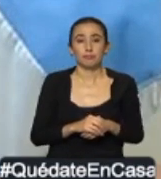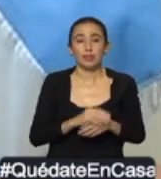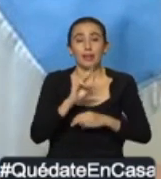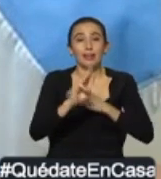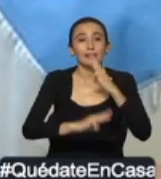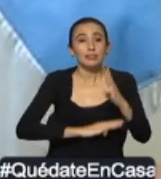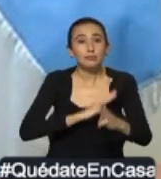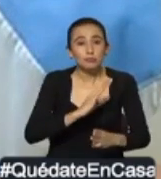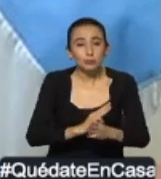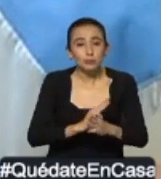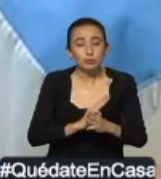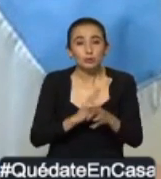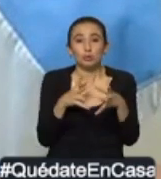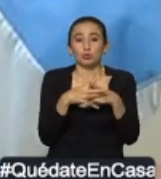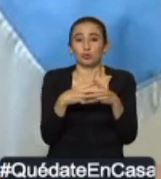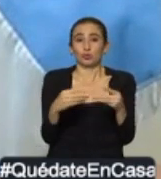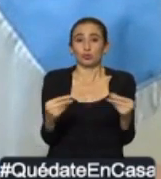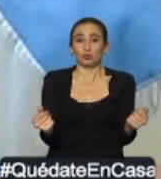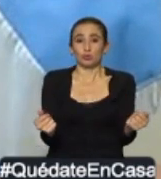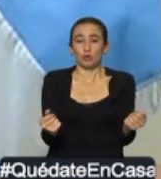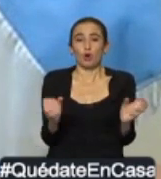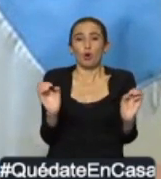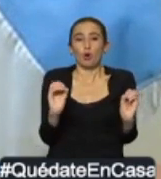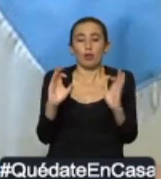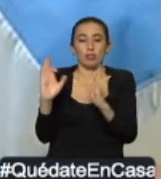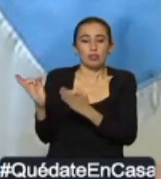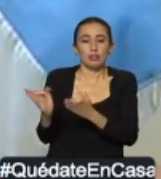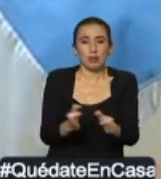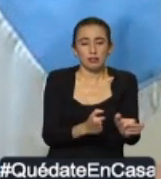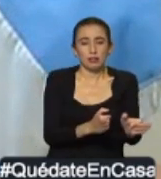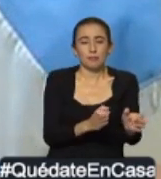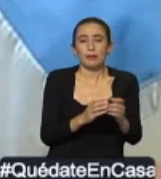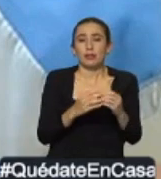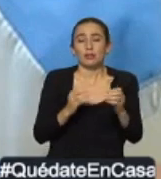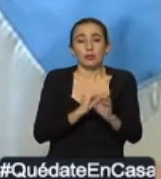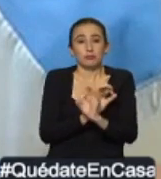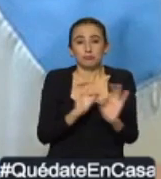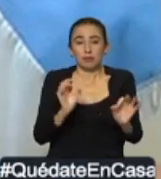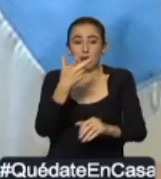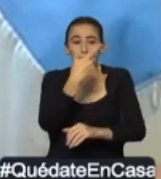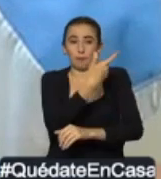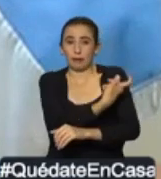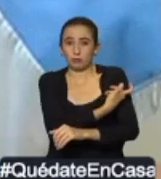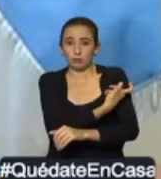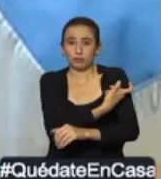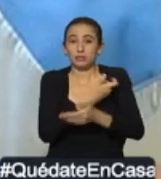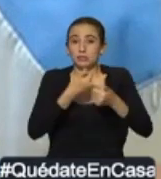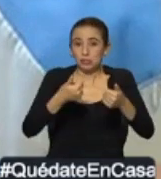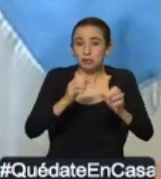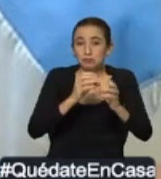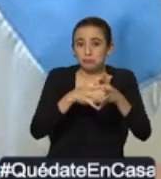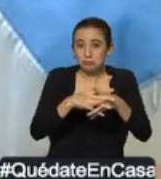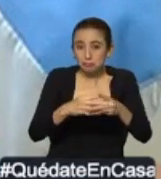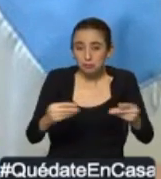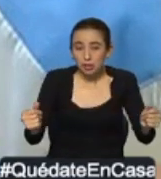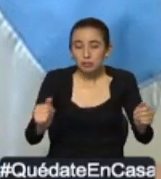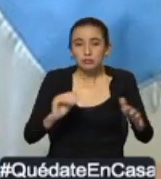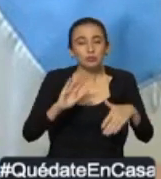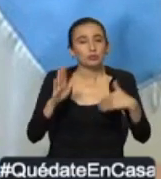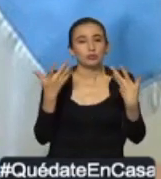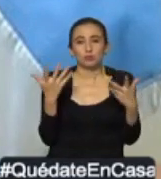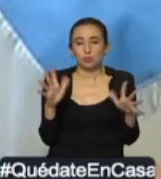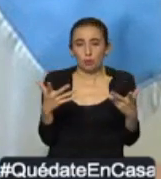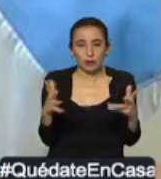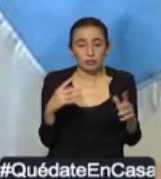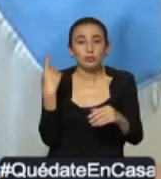tratamiento específico para la enfermedad no existen vacunas en estas fases y todo es experimental en términos de tratamiento